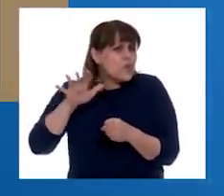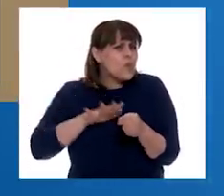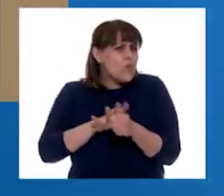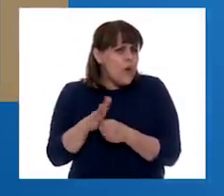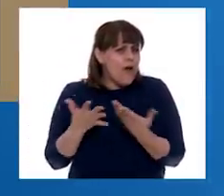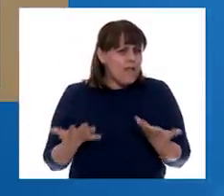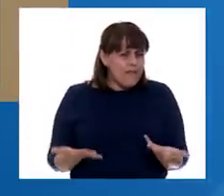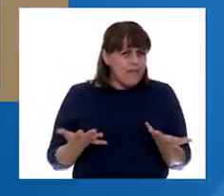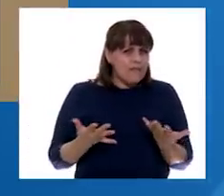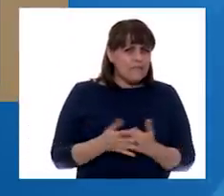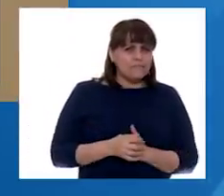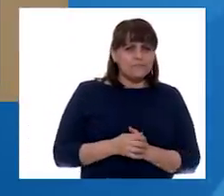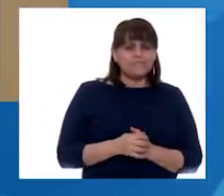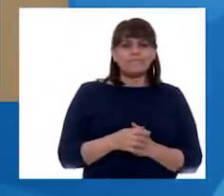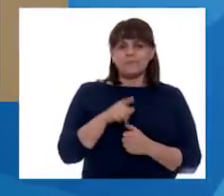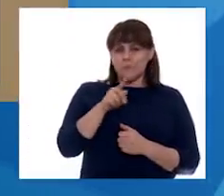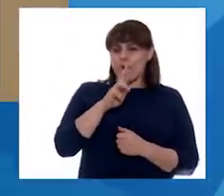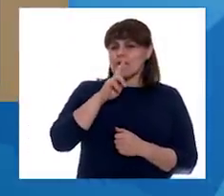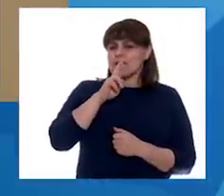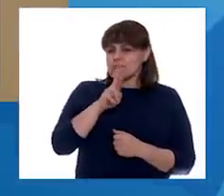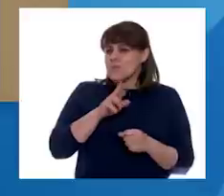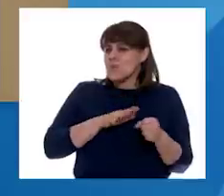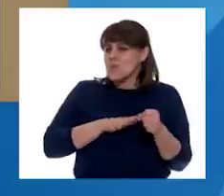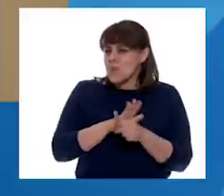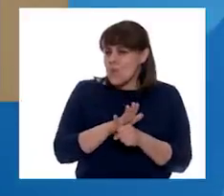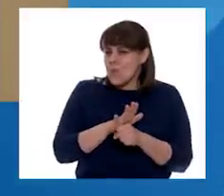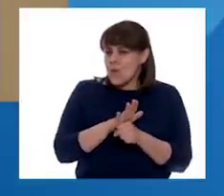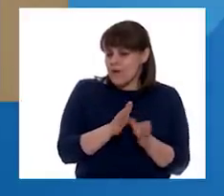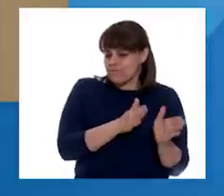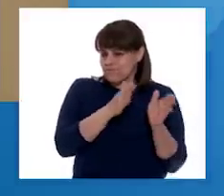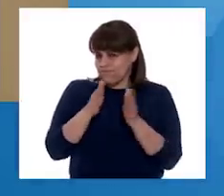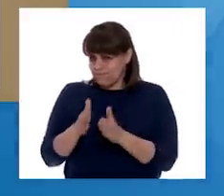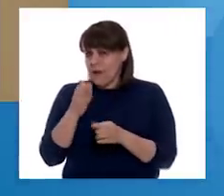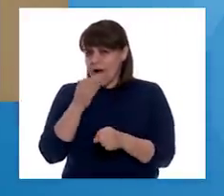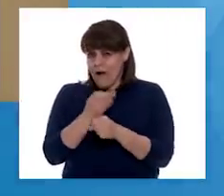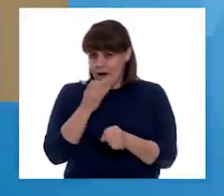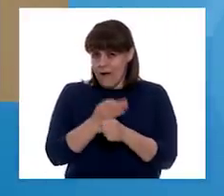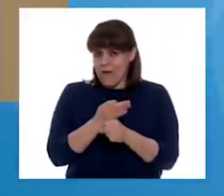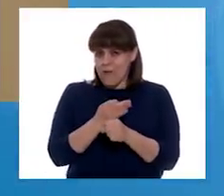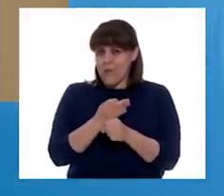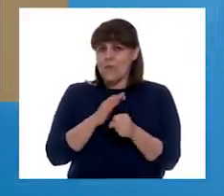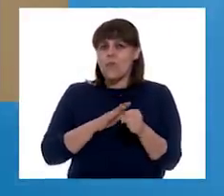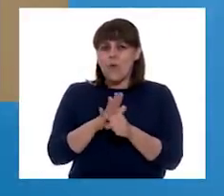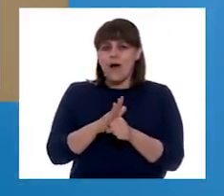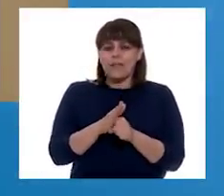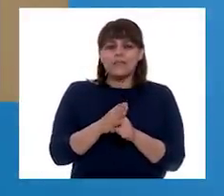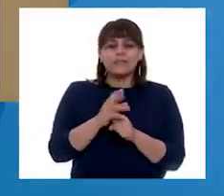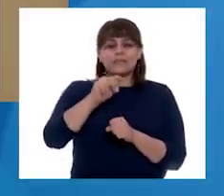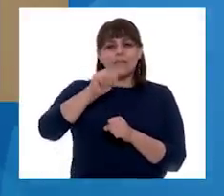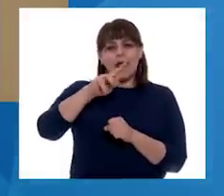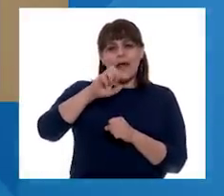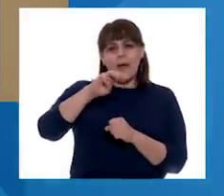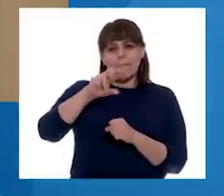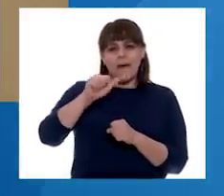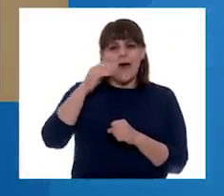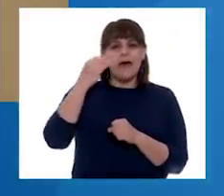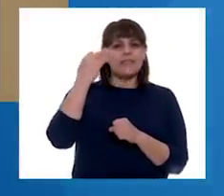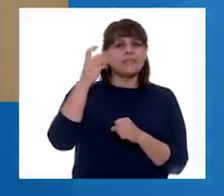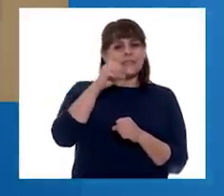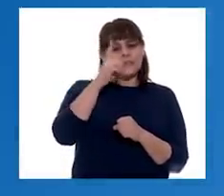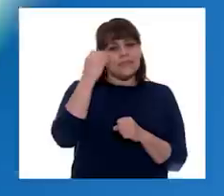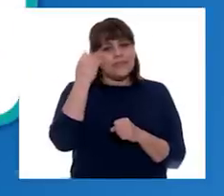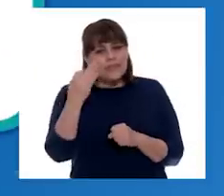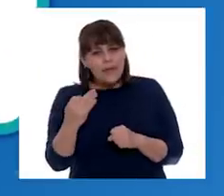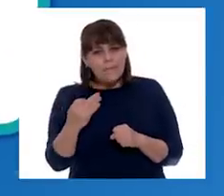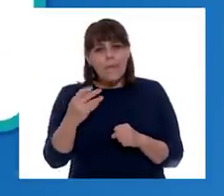centralismo? Encuentra las respuestas en el siguiente capítulo de La Trama del Tiempo. México